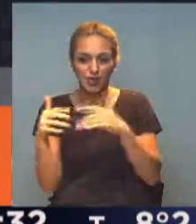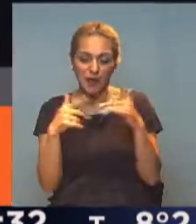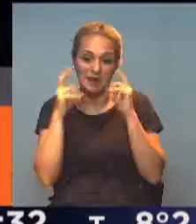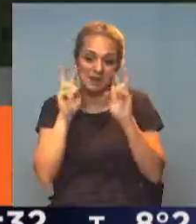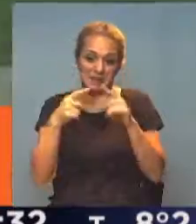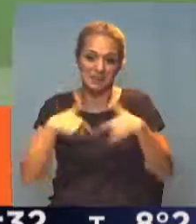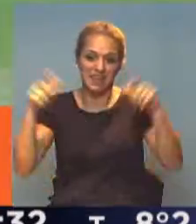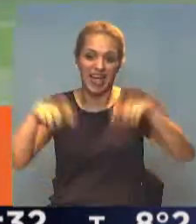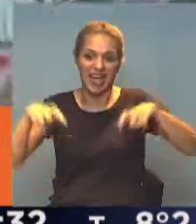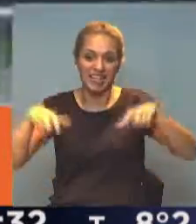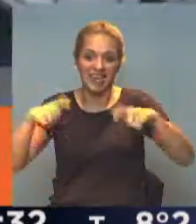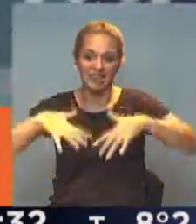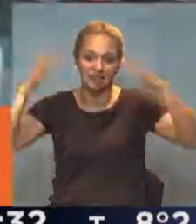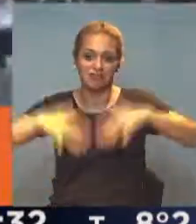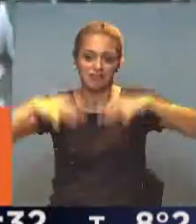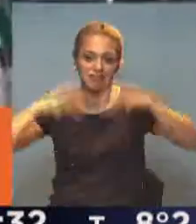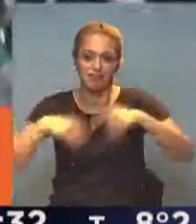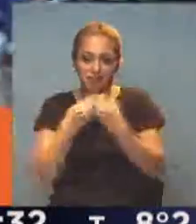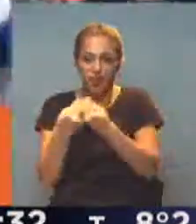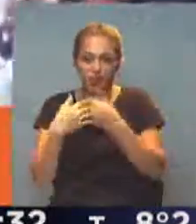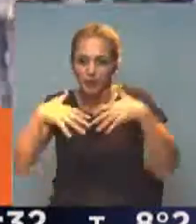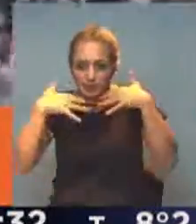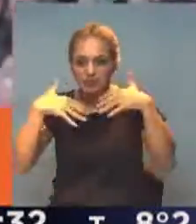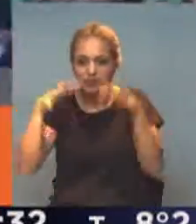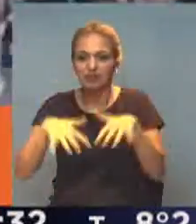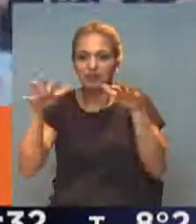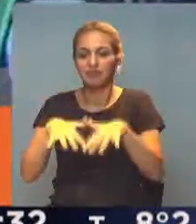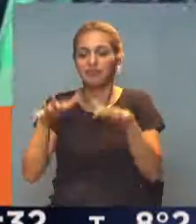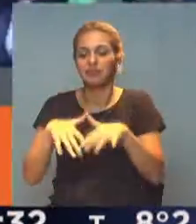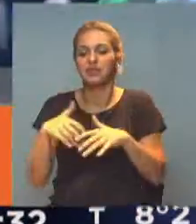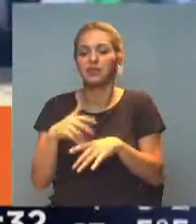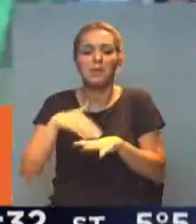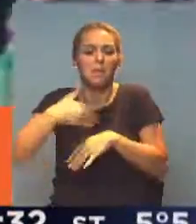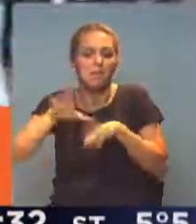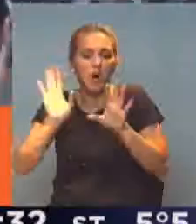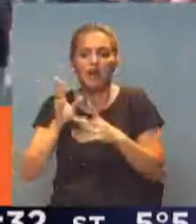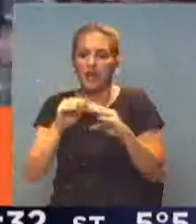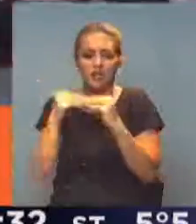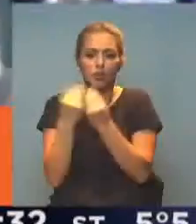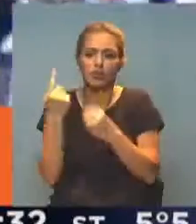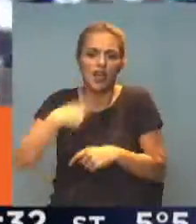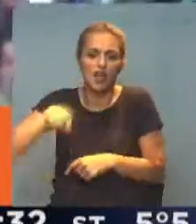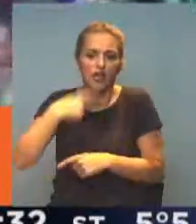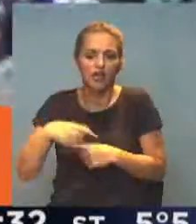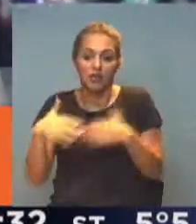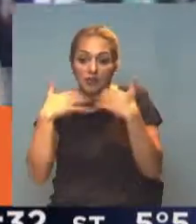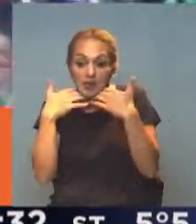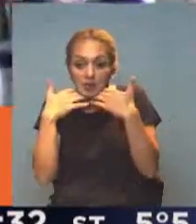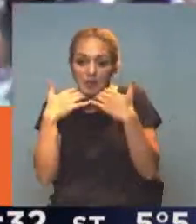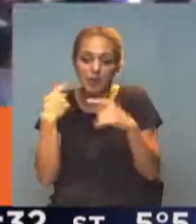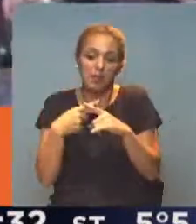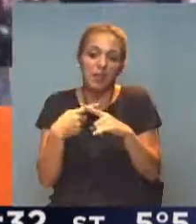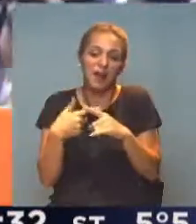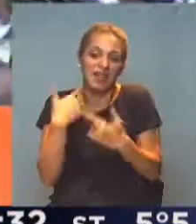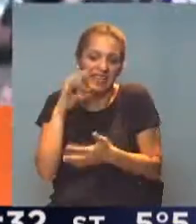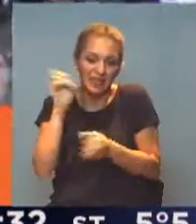cancha explotaba de gente, más allá del resultado era algo que era pura